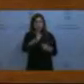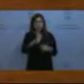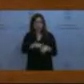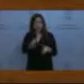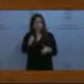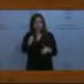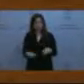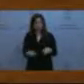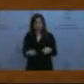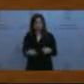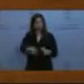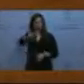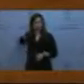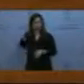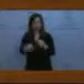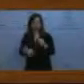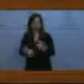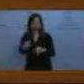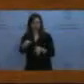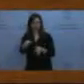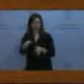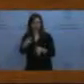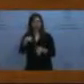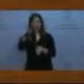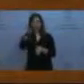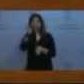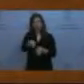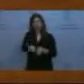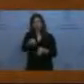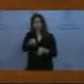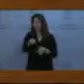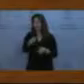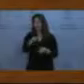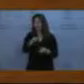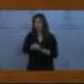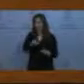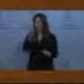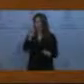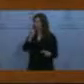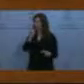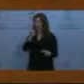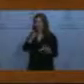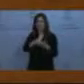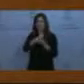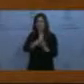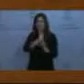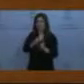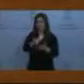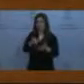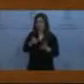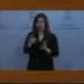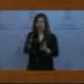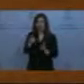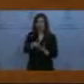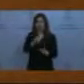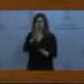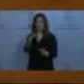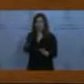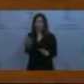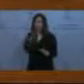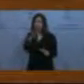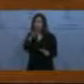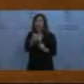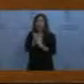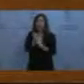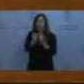Y una justicia paralela, yo creo que está fuera de cualquier sistema democrático. Porque esa labor la tienen que hacer los tribunales. Y la